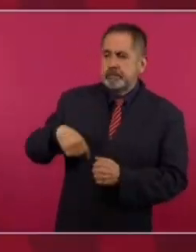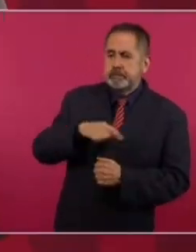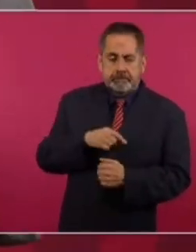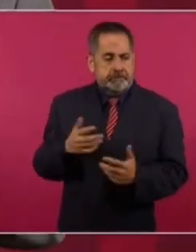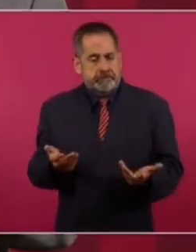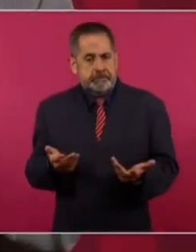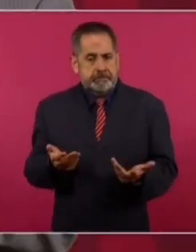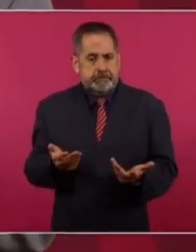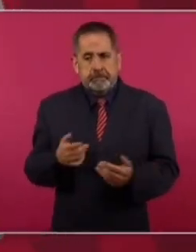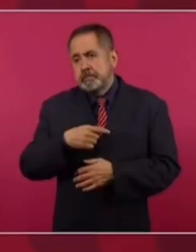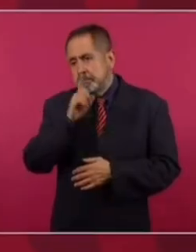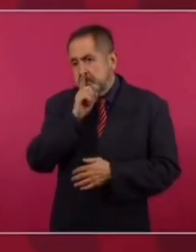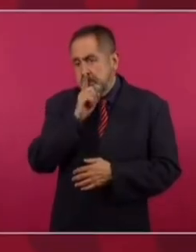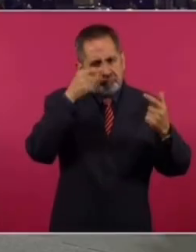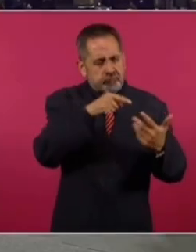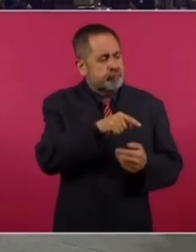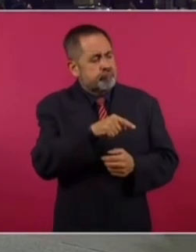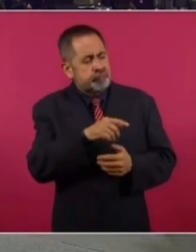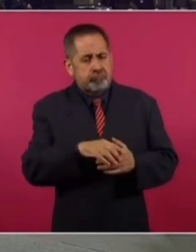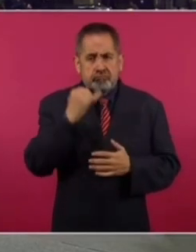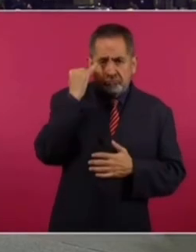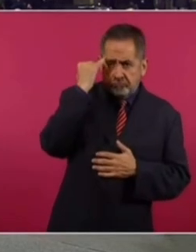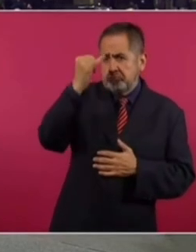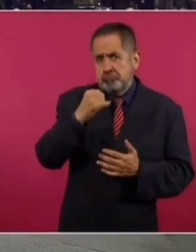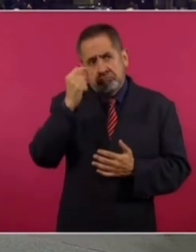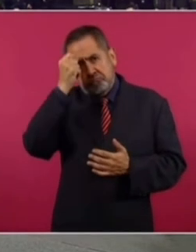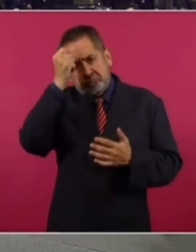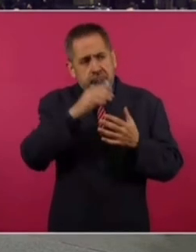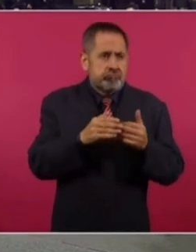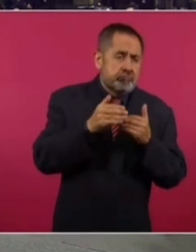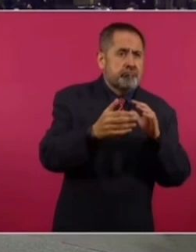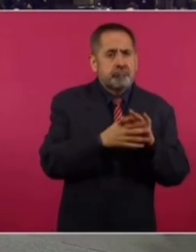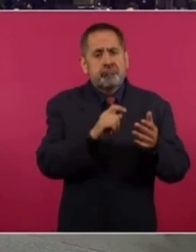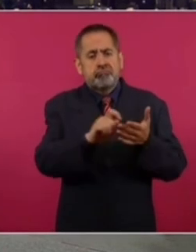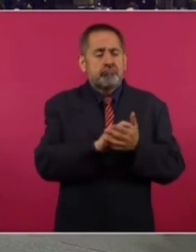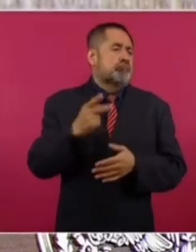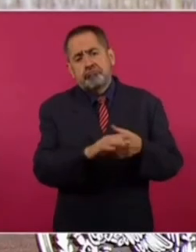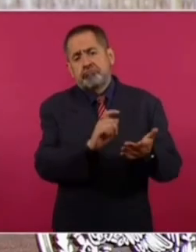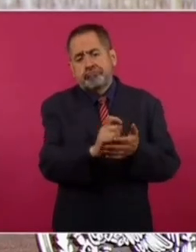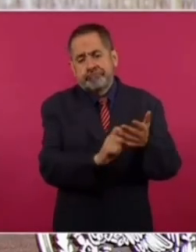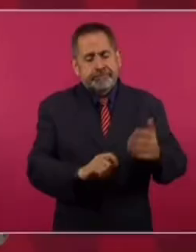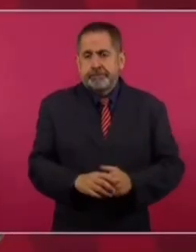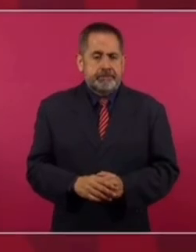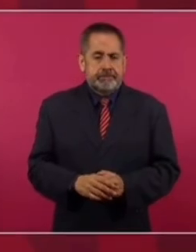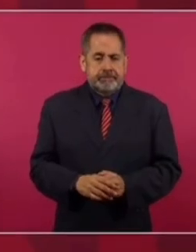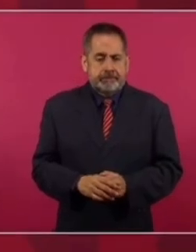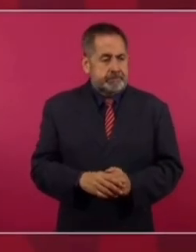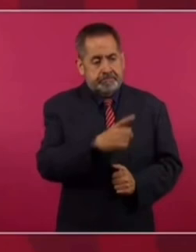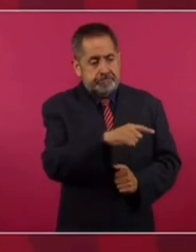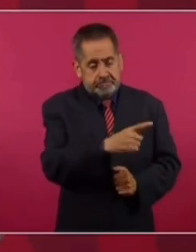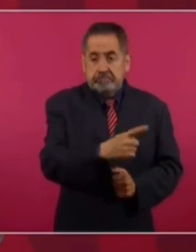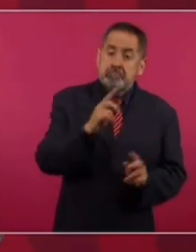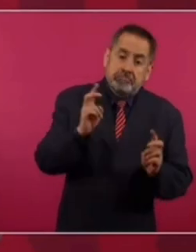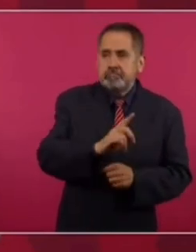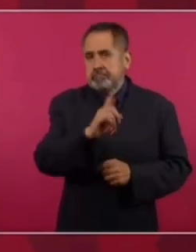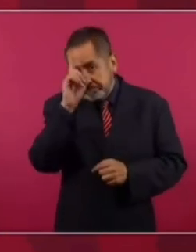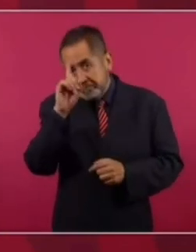no podemos quedarnos callados en estos casos las teorías más avanzadas de políticas públicas nos orientan